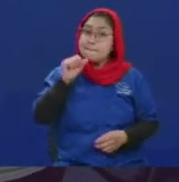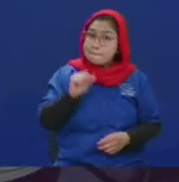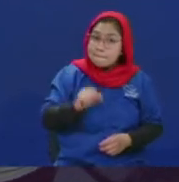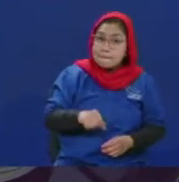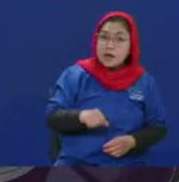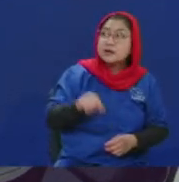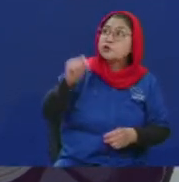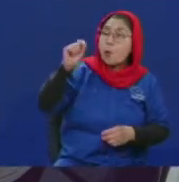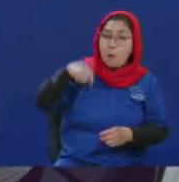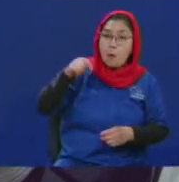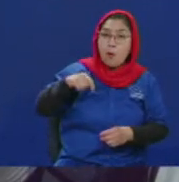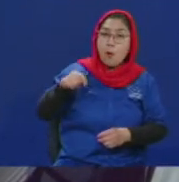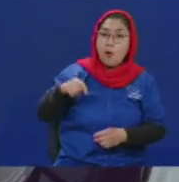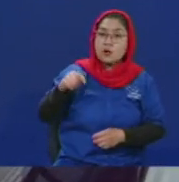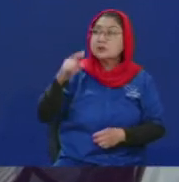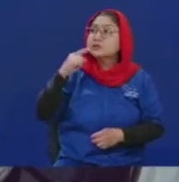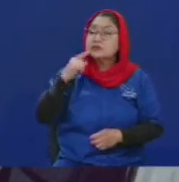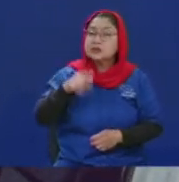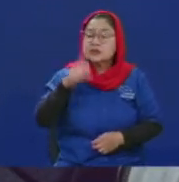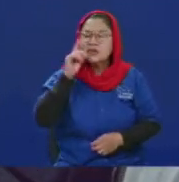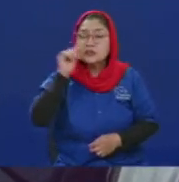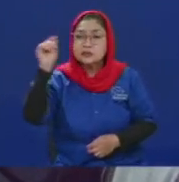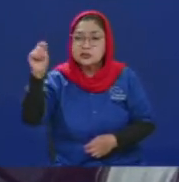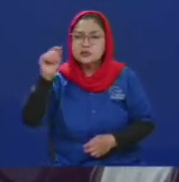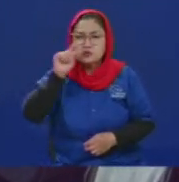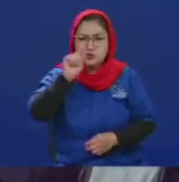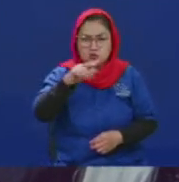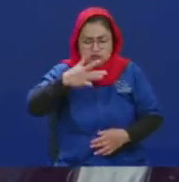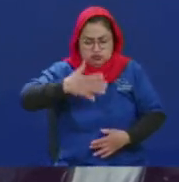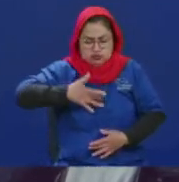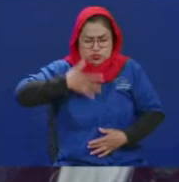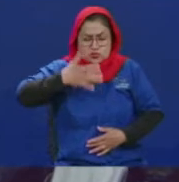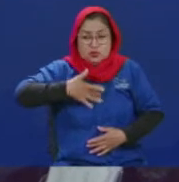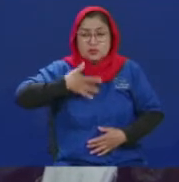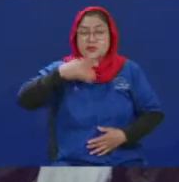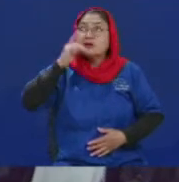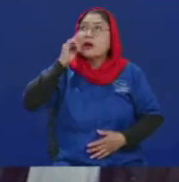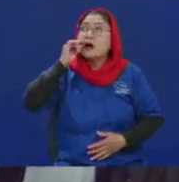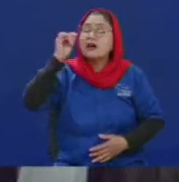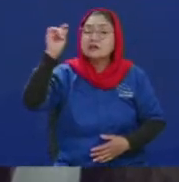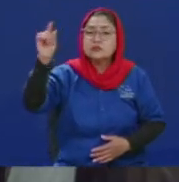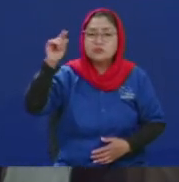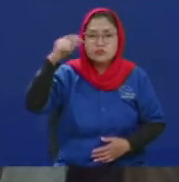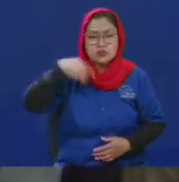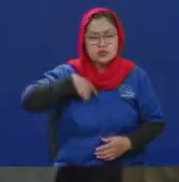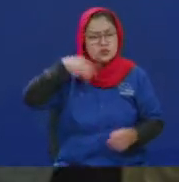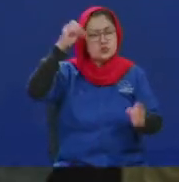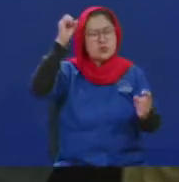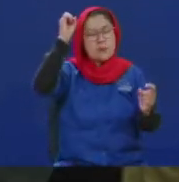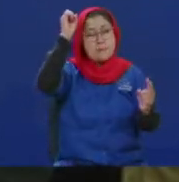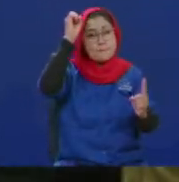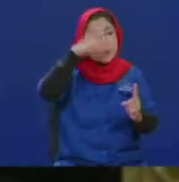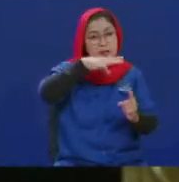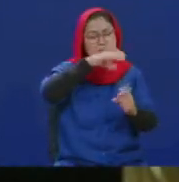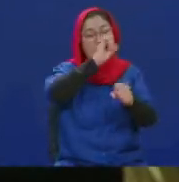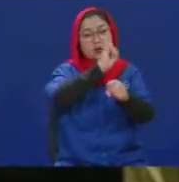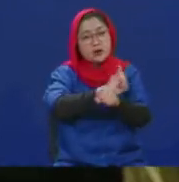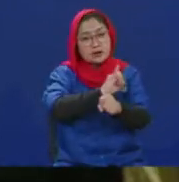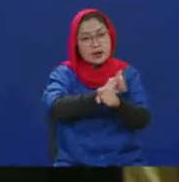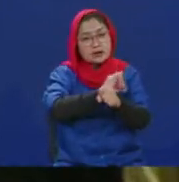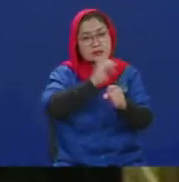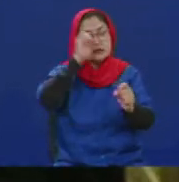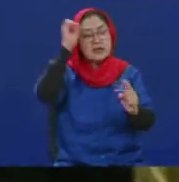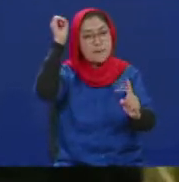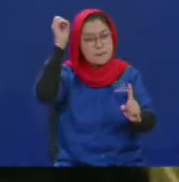diciendo, me vas a volver a sentir. En el nombre de Jesús. Yo te bendigo, pueblo de Dios. Te bendigo